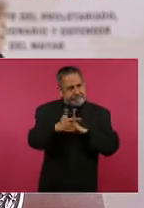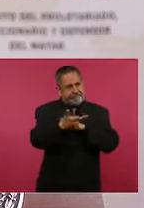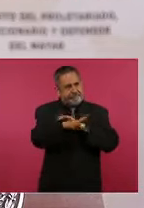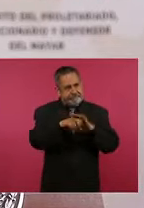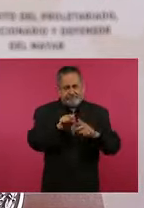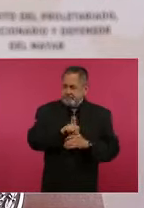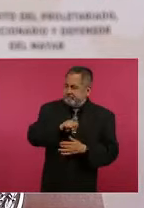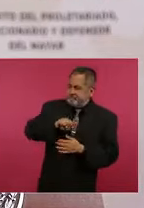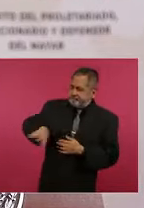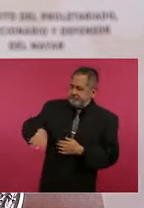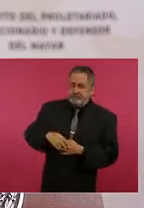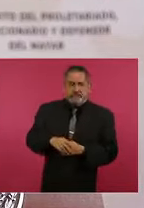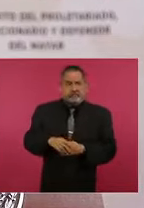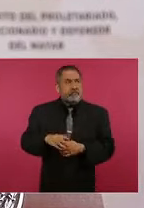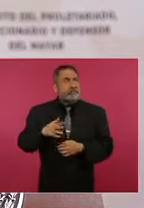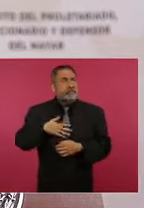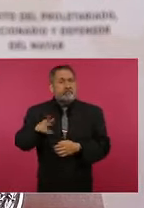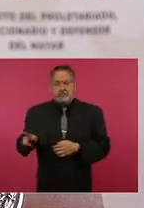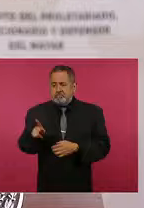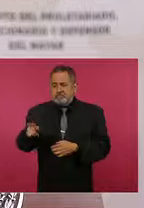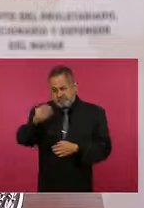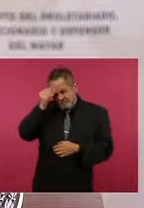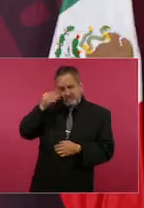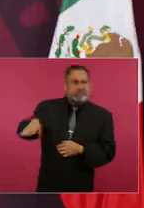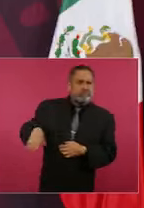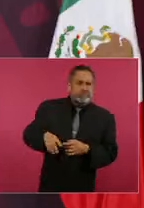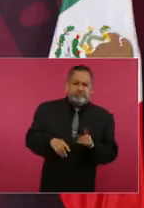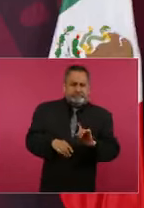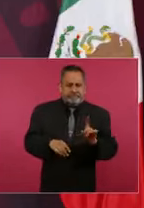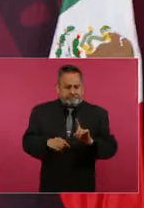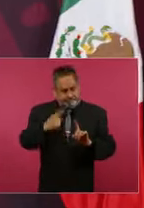no se olvidan de sus pueblos originarios.